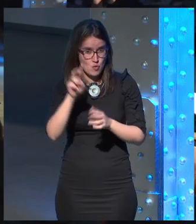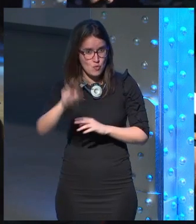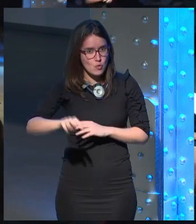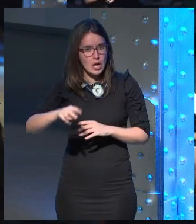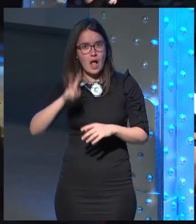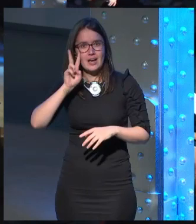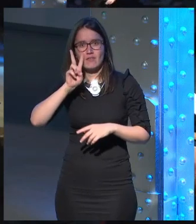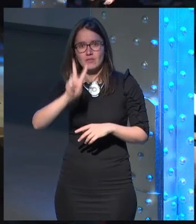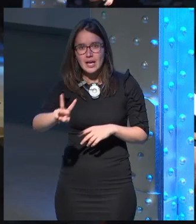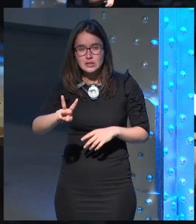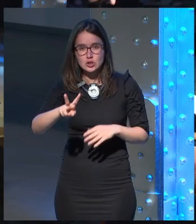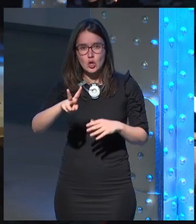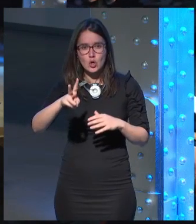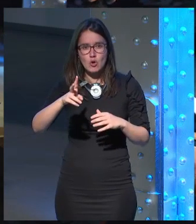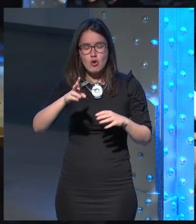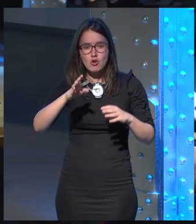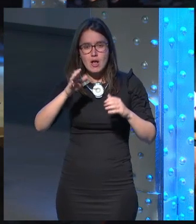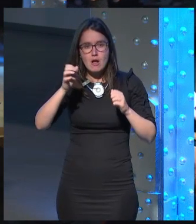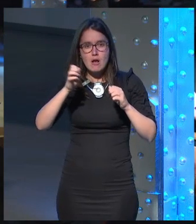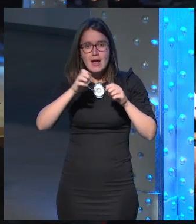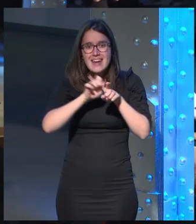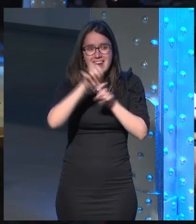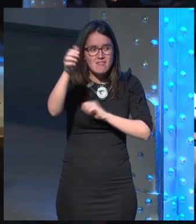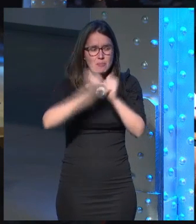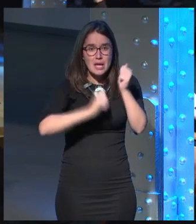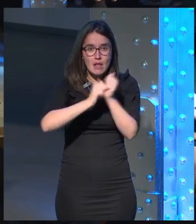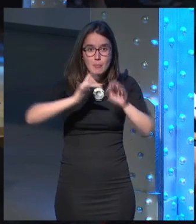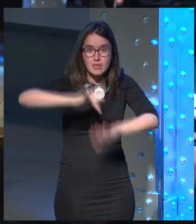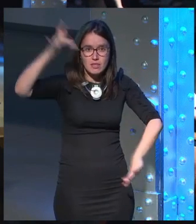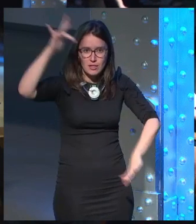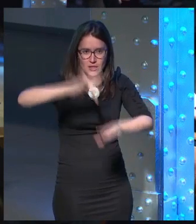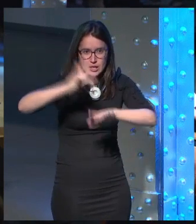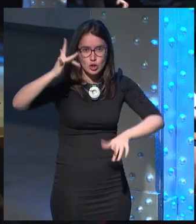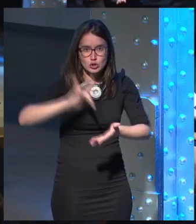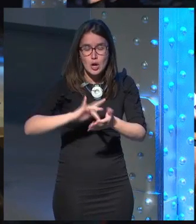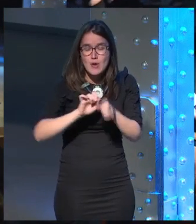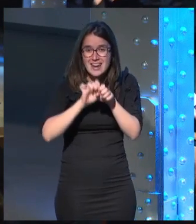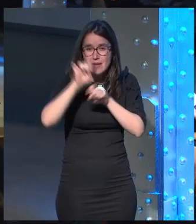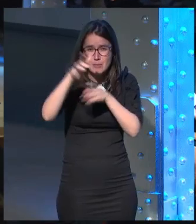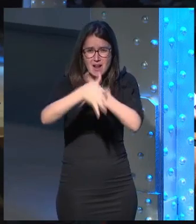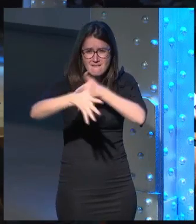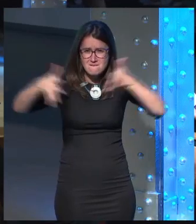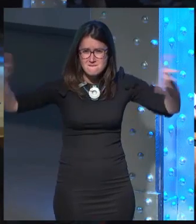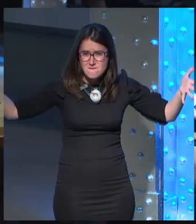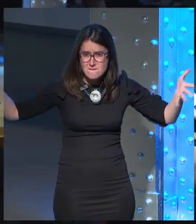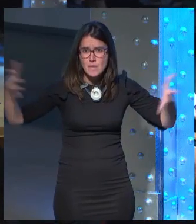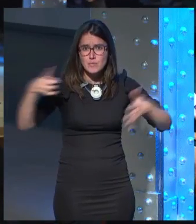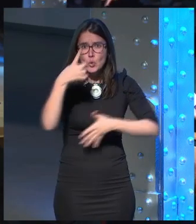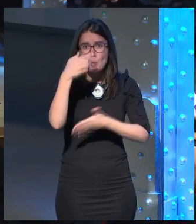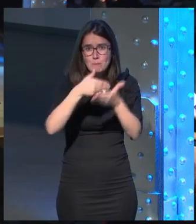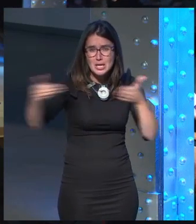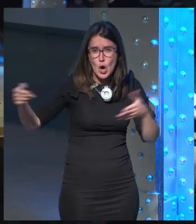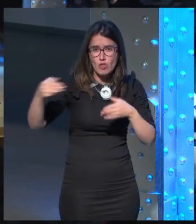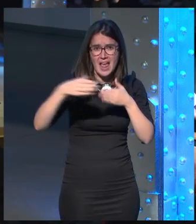después de haber visto el metal de la nave brillar, es una nave espacial enorme, 1 millón de